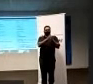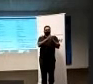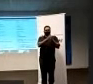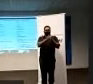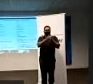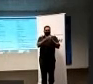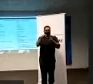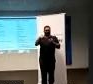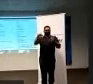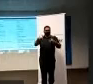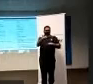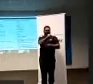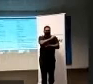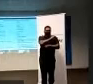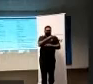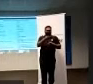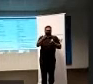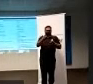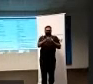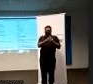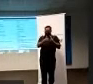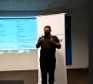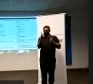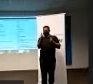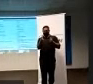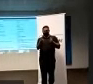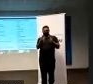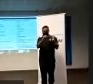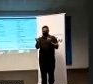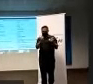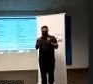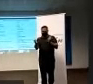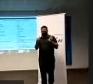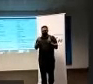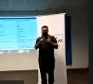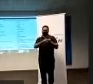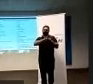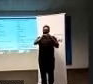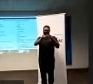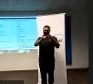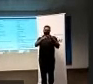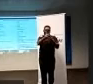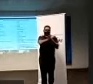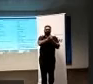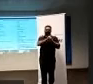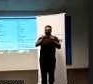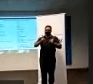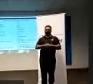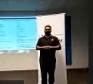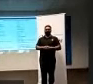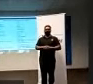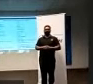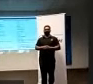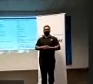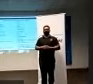periodo de validez y conservación, vial sin abrir hasta 6 meses en un ultracongelador entre menos 60 y menos 90, 31 días